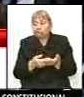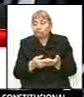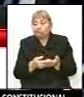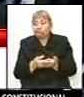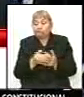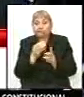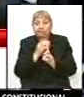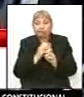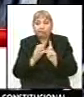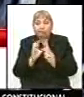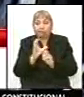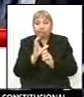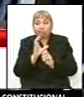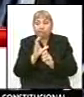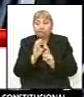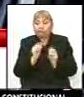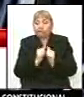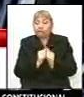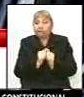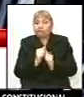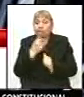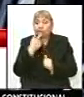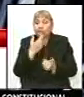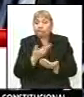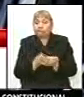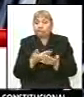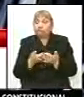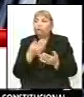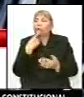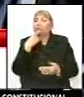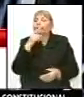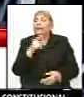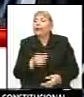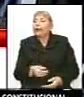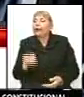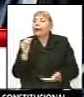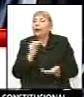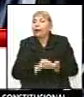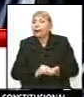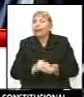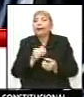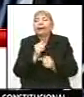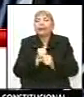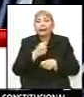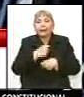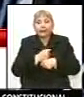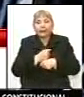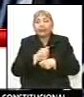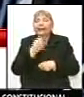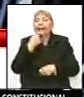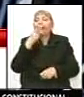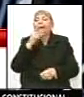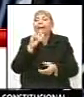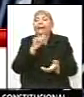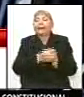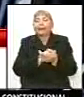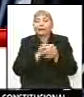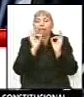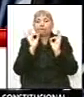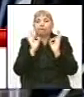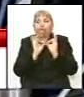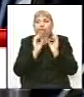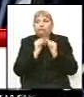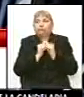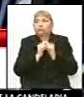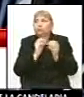o las entidades correspondientes deben ameritar toda vez que hay una obra de infraestructura. Y es que exactamente ese